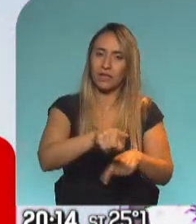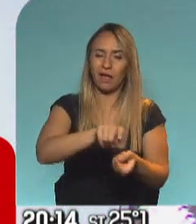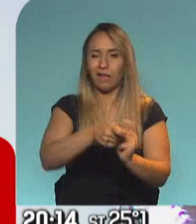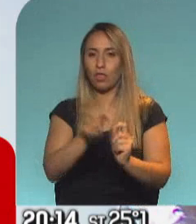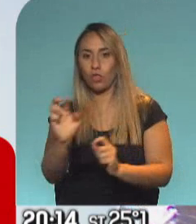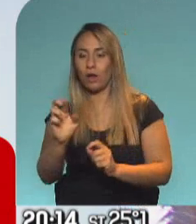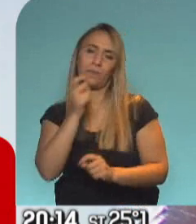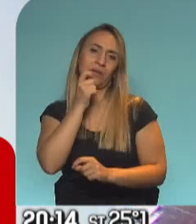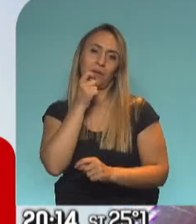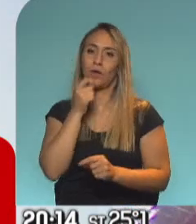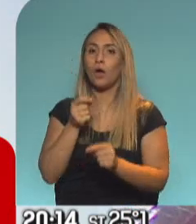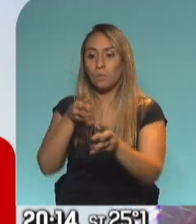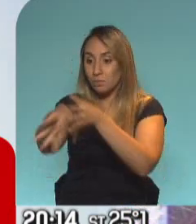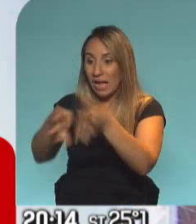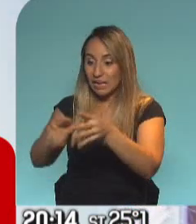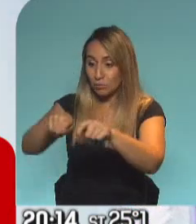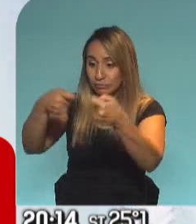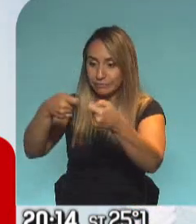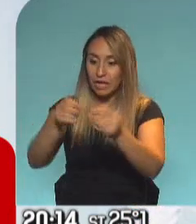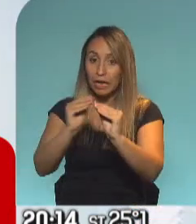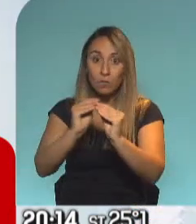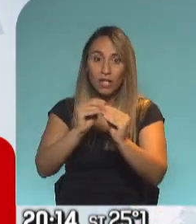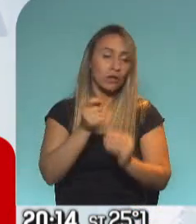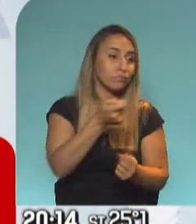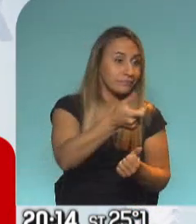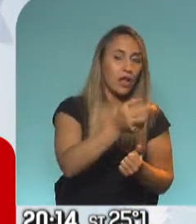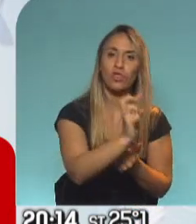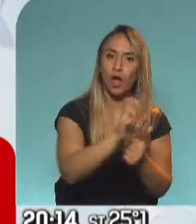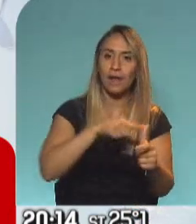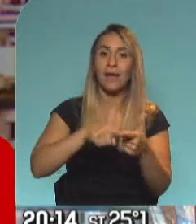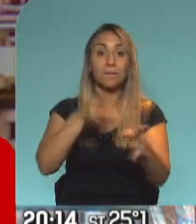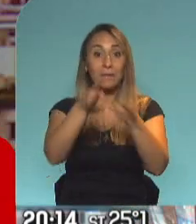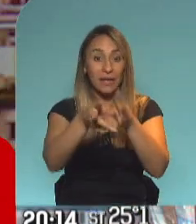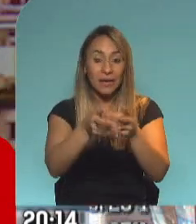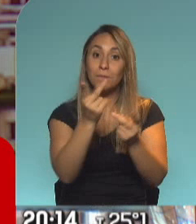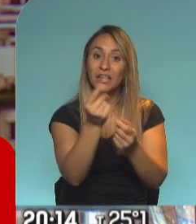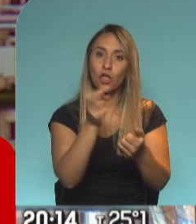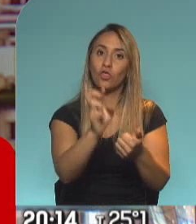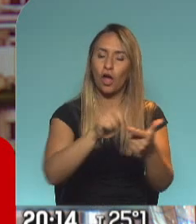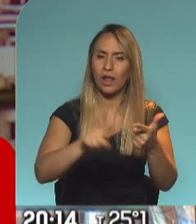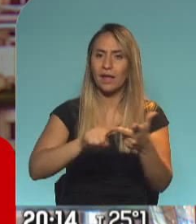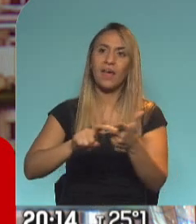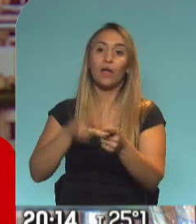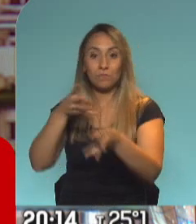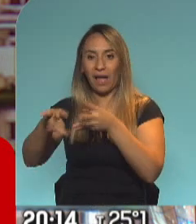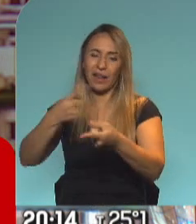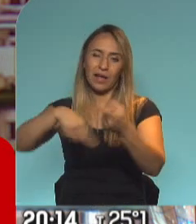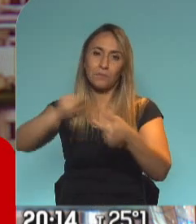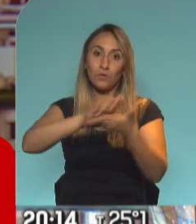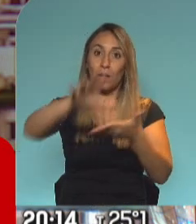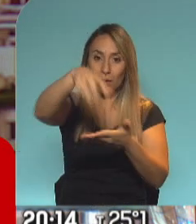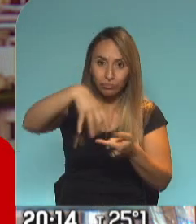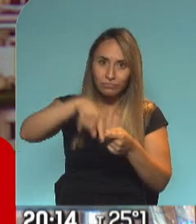vas a comprar un repuesto de cualquier maquinaria, está todo en dólares. Vas a comprar las maquinarias, están en dólares. Vas a renovar tu maquinaria, está en